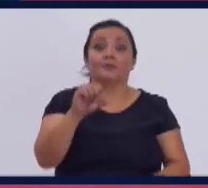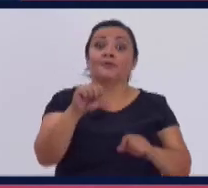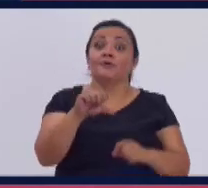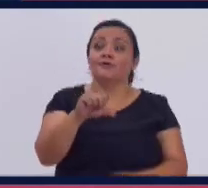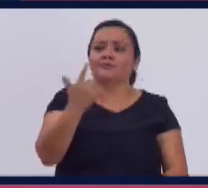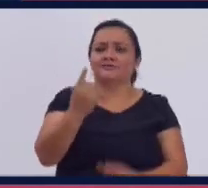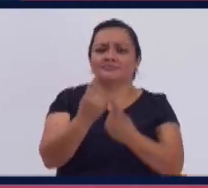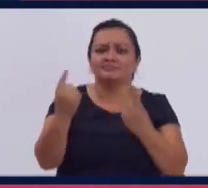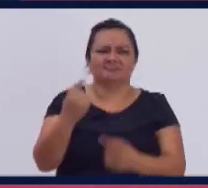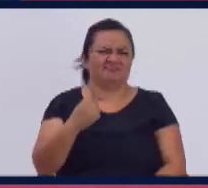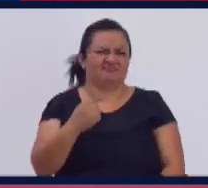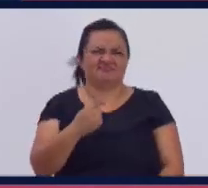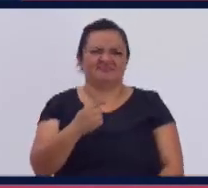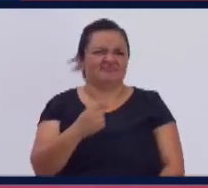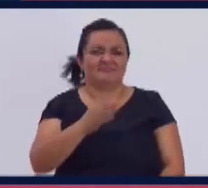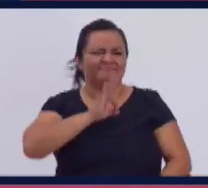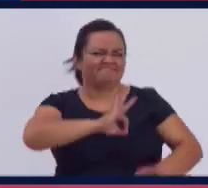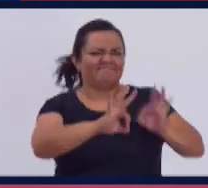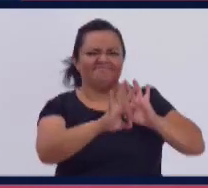otros odiaran al Señor.